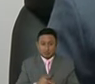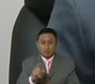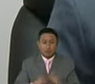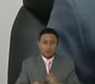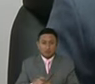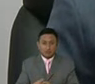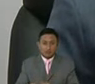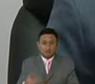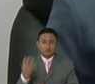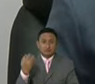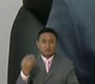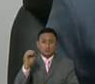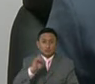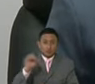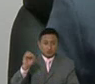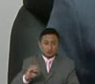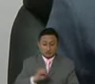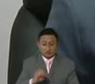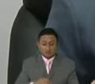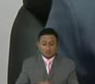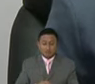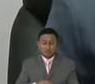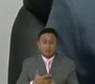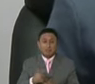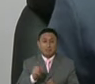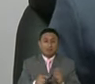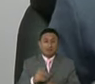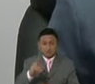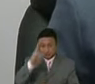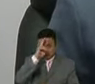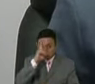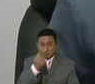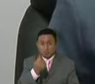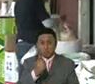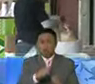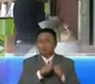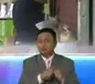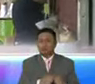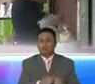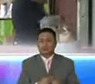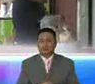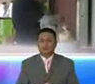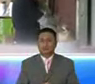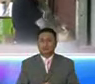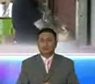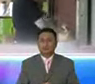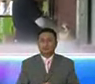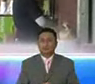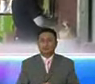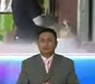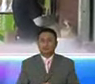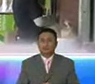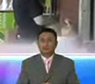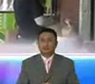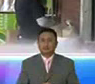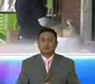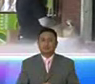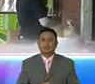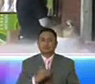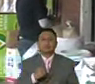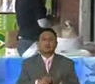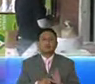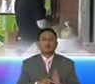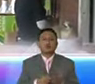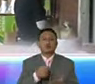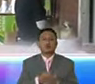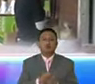marcándolos con ese 14% o que los precios se queden estancados en ese punto. La gente antes llevaba en